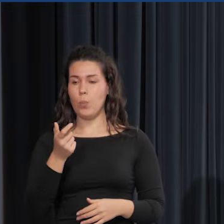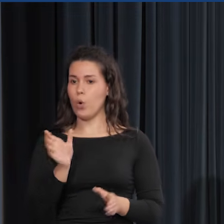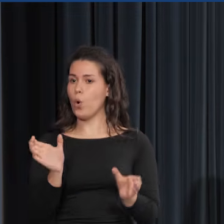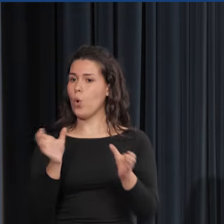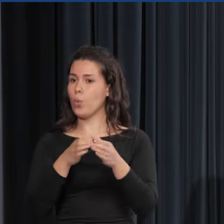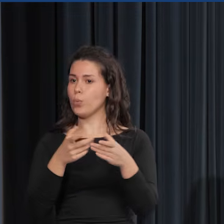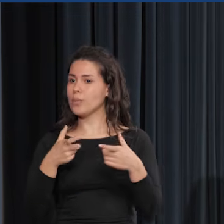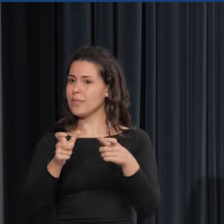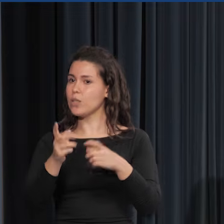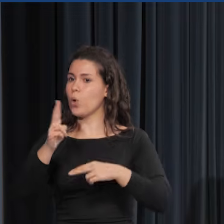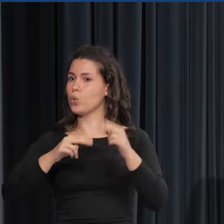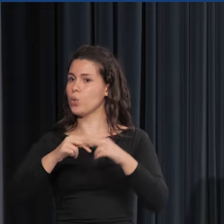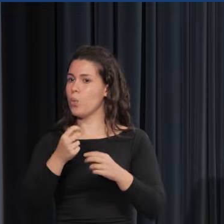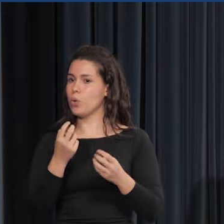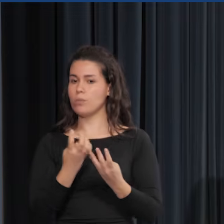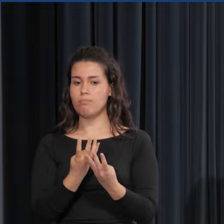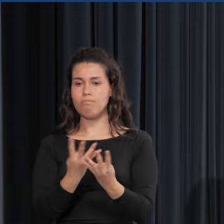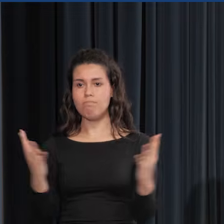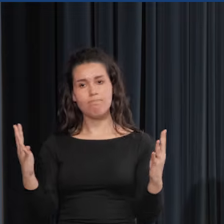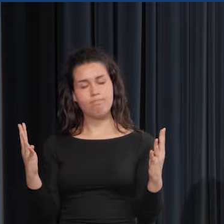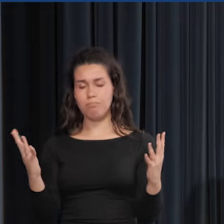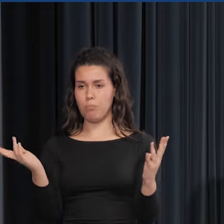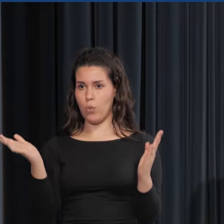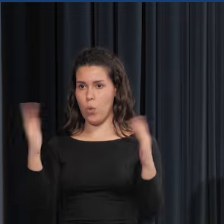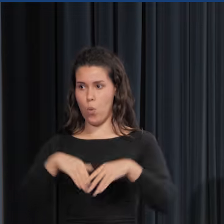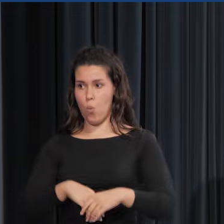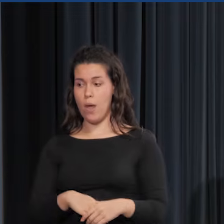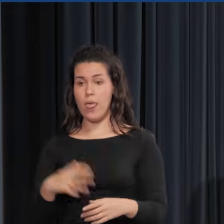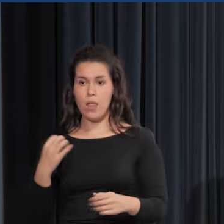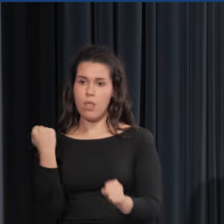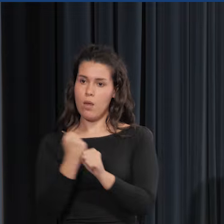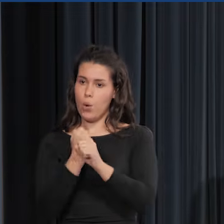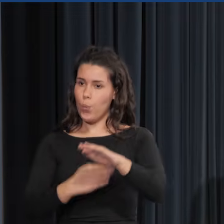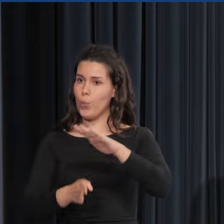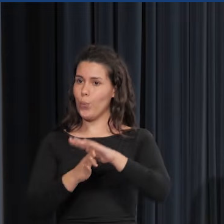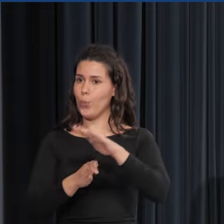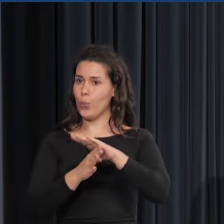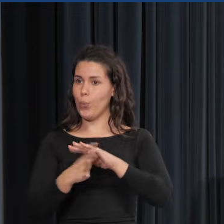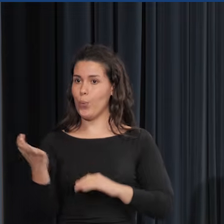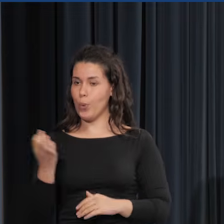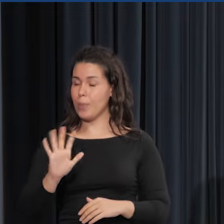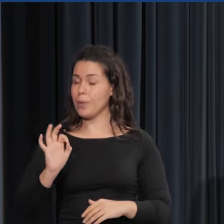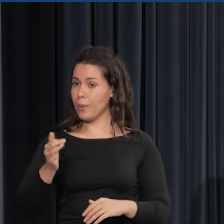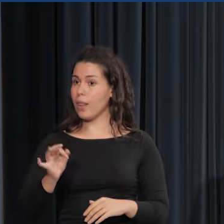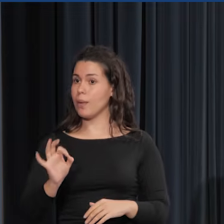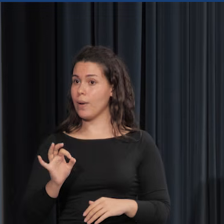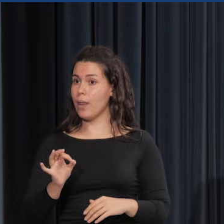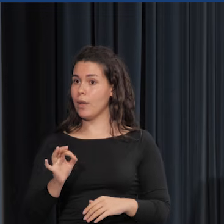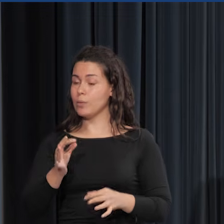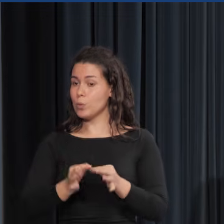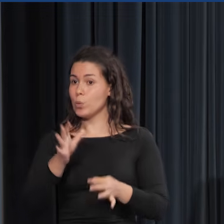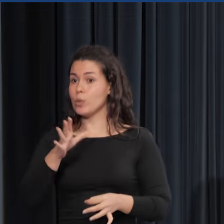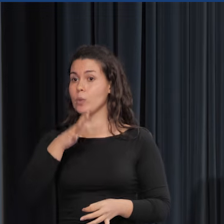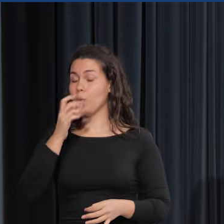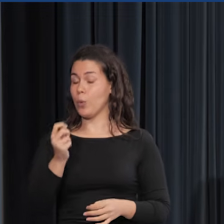ese sentido y hay todavía camino por recorrer, pero bueno, es esperanzador también saber que está creciendo